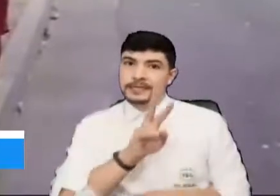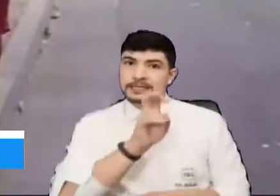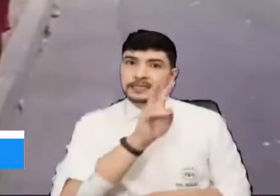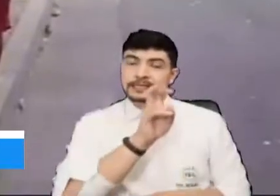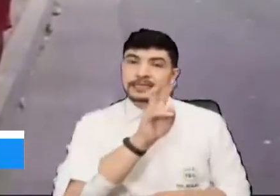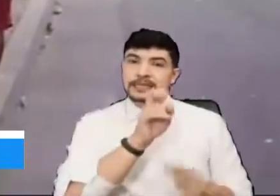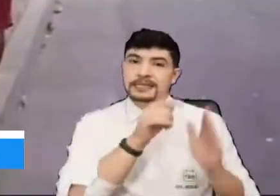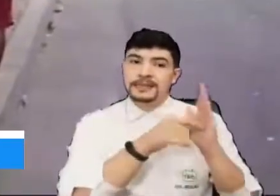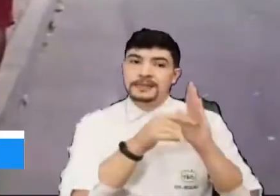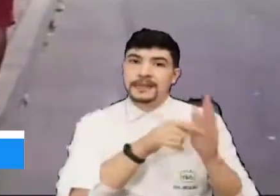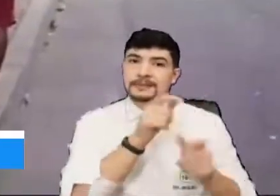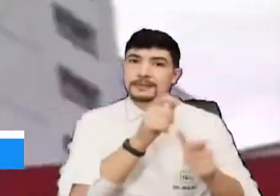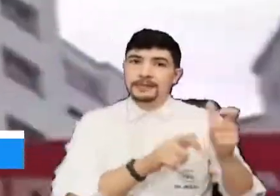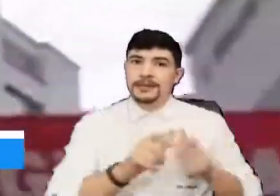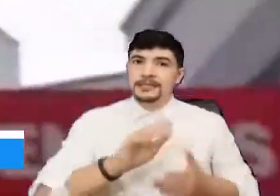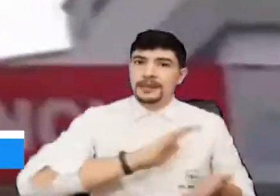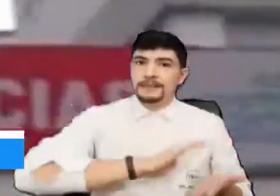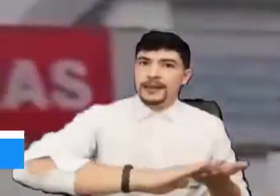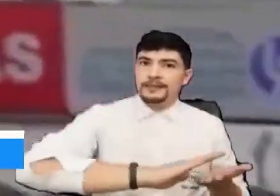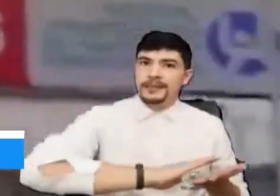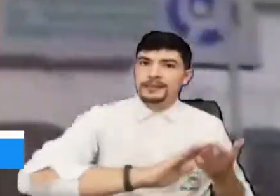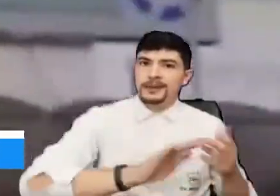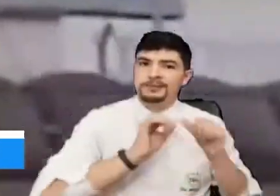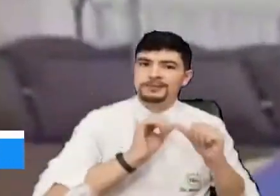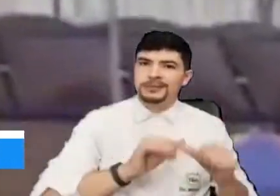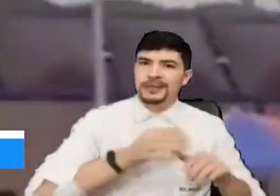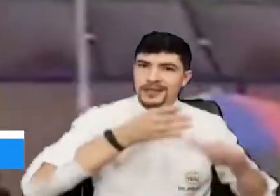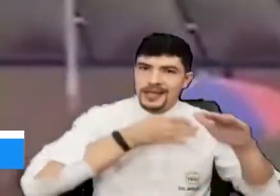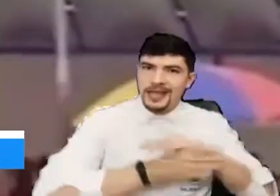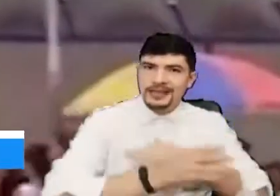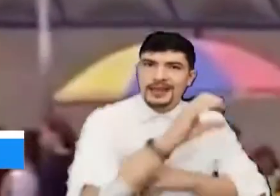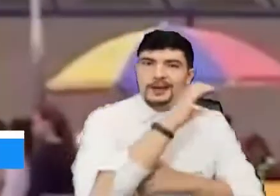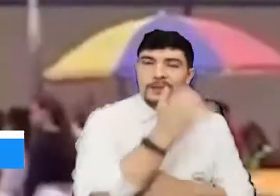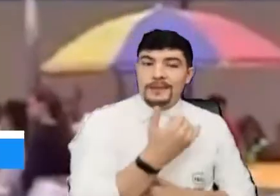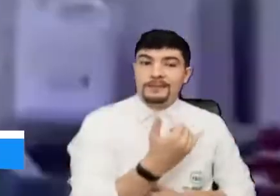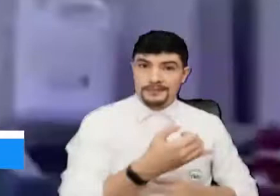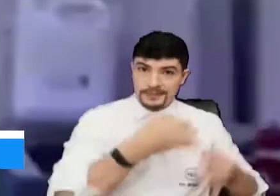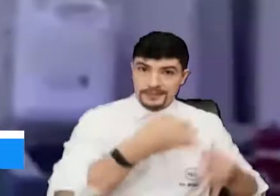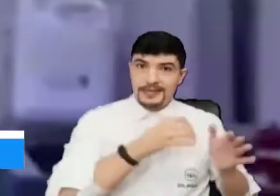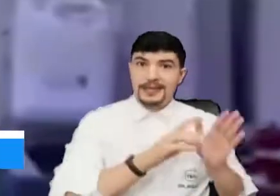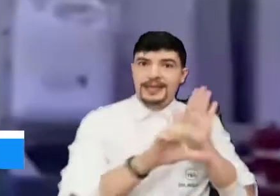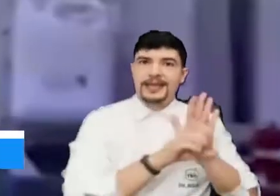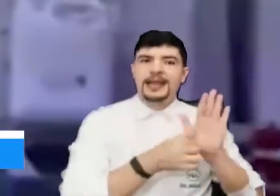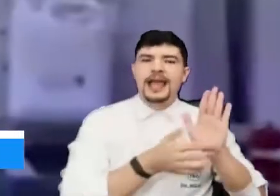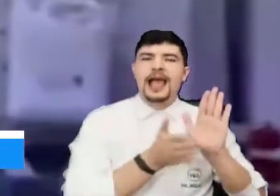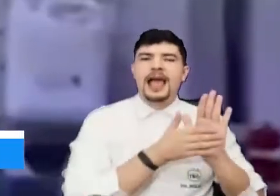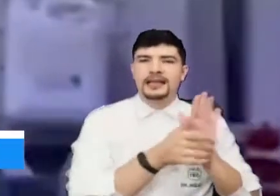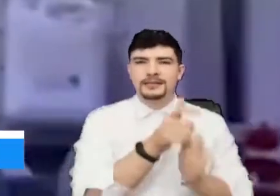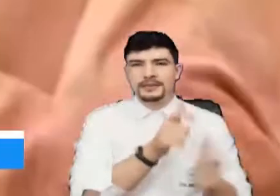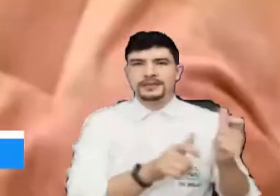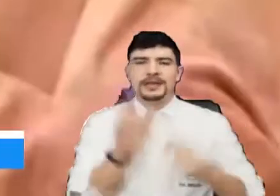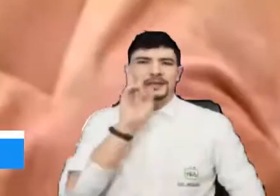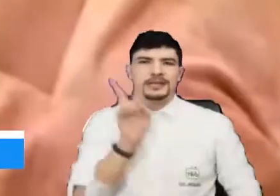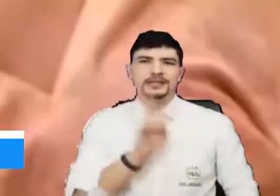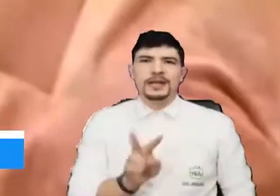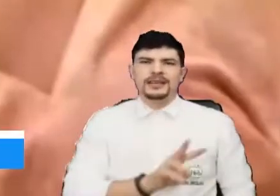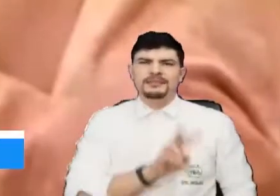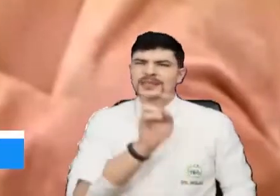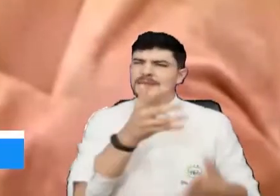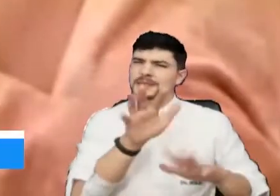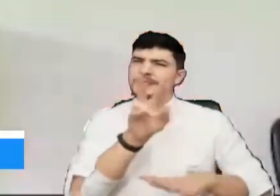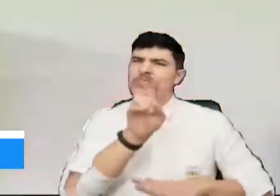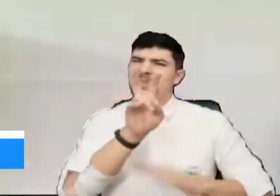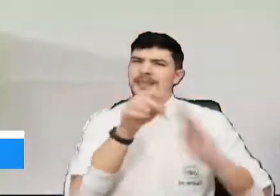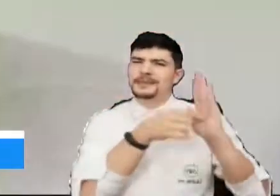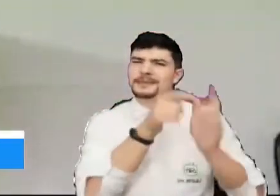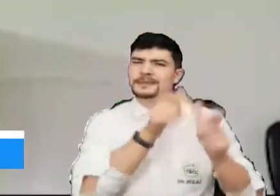vinculados al sistema de salud de Bucaramanga, proyecto que impulsa el Ministerio de Salud para proteger a los extranjeros regulares en Colombia. Esto se hace con